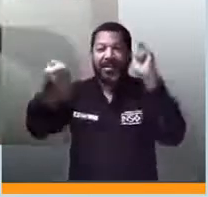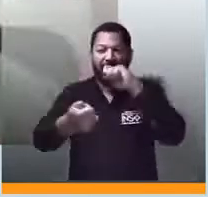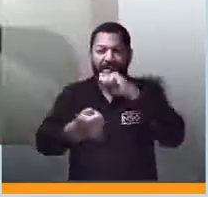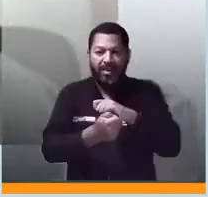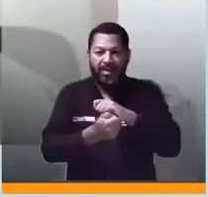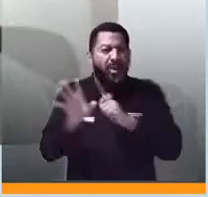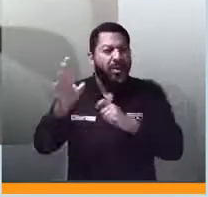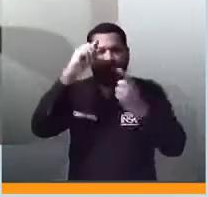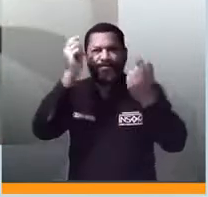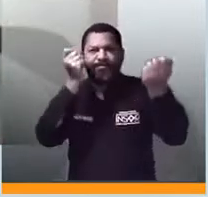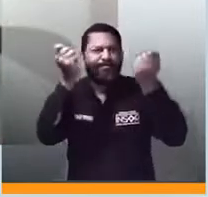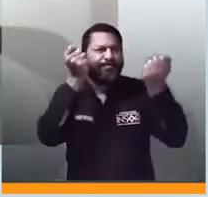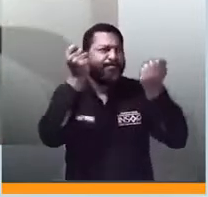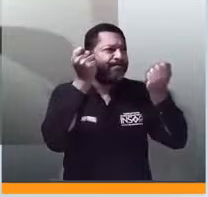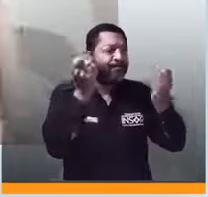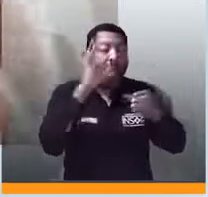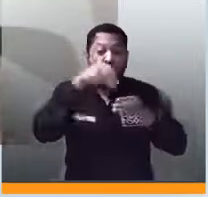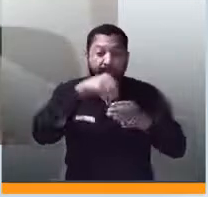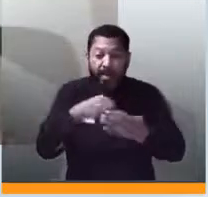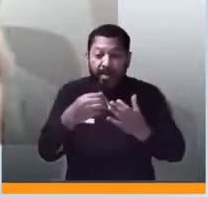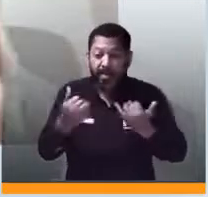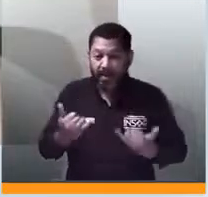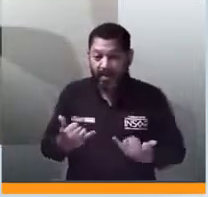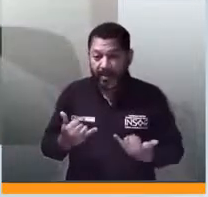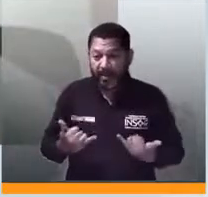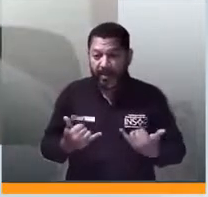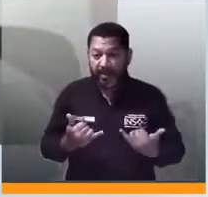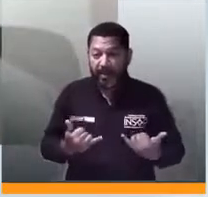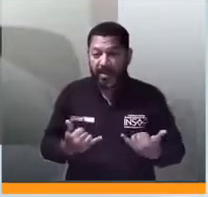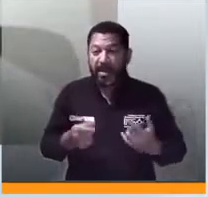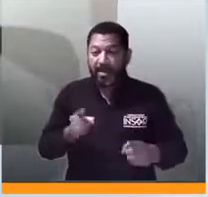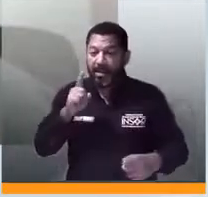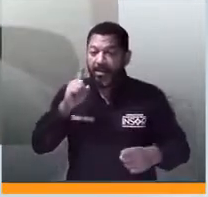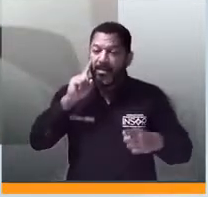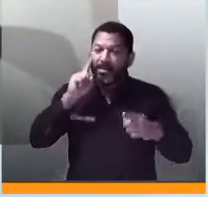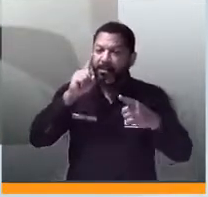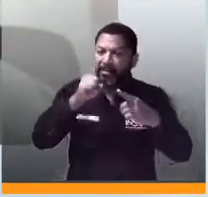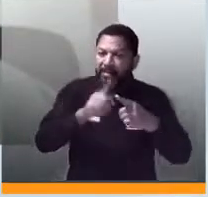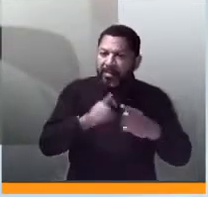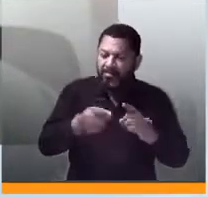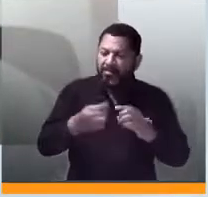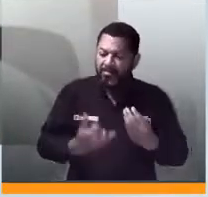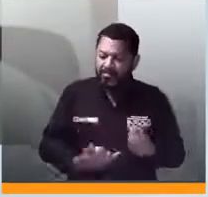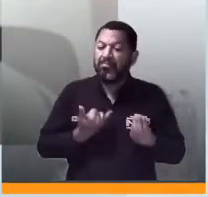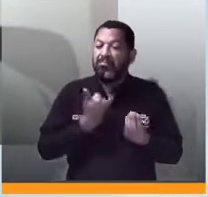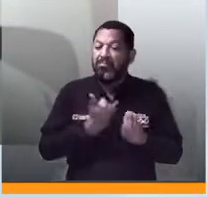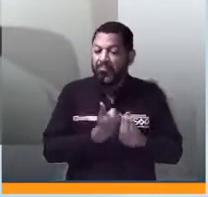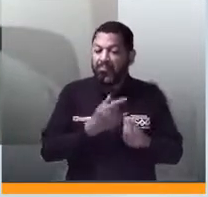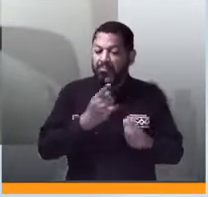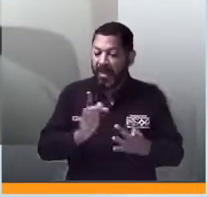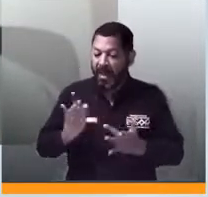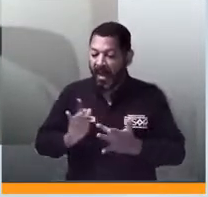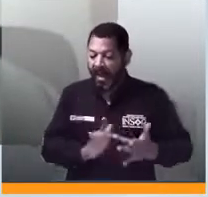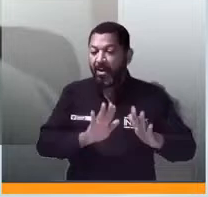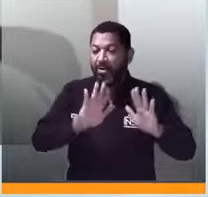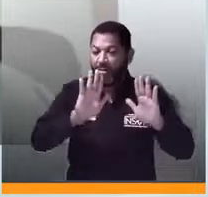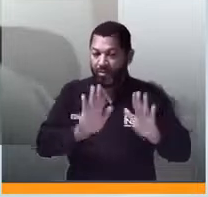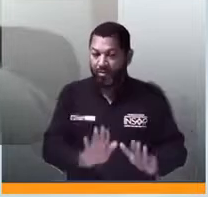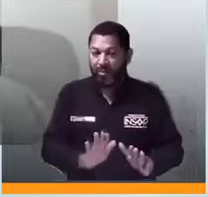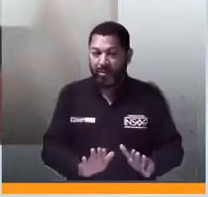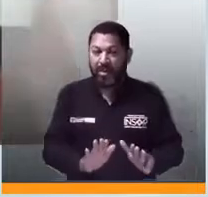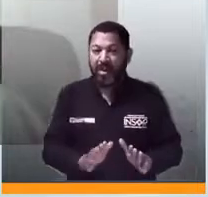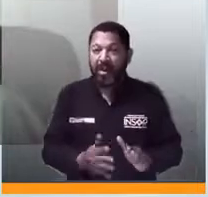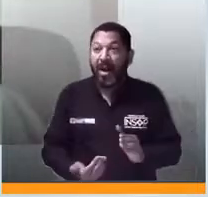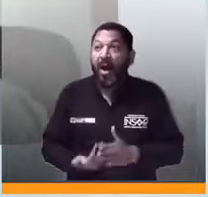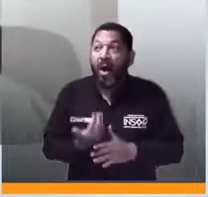estratégica de la institución está realmente alineada, consistente y coherentemente con esta gran